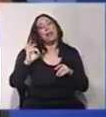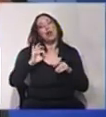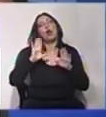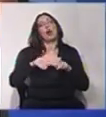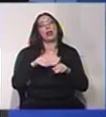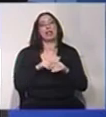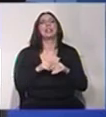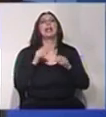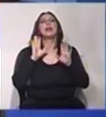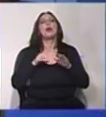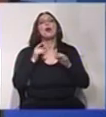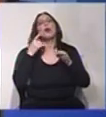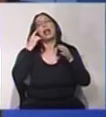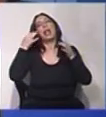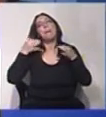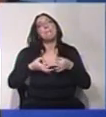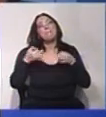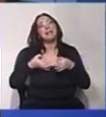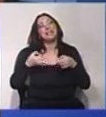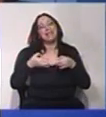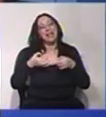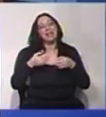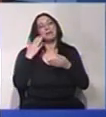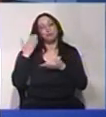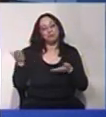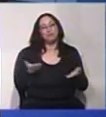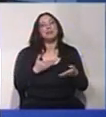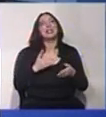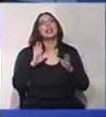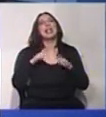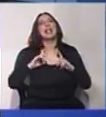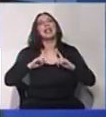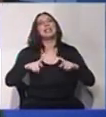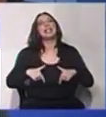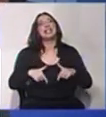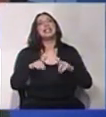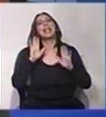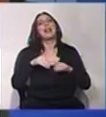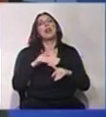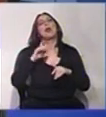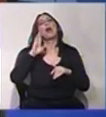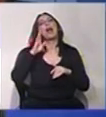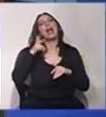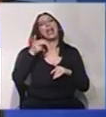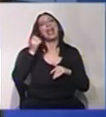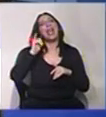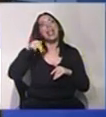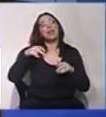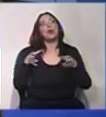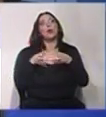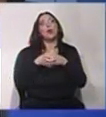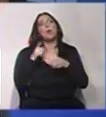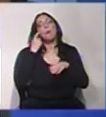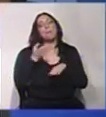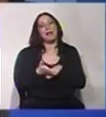ese tema con un especialista en el asunto. Vamos a recibir al licenciado en Sociología Pablo Hein, que también es integrante del Grupo de